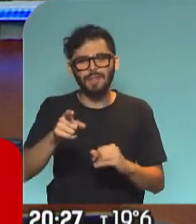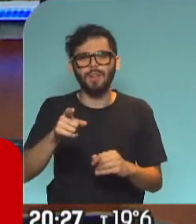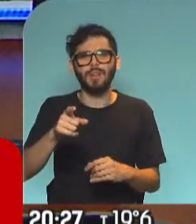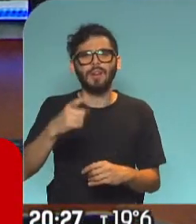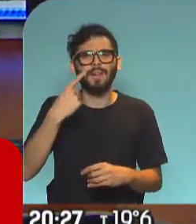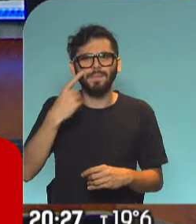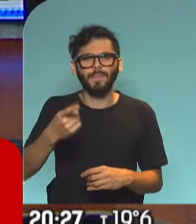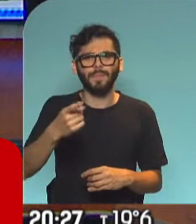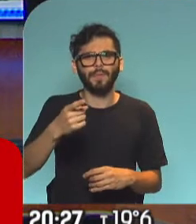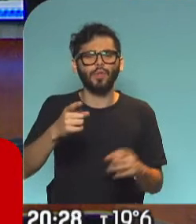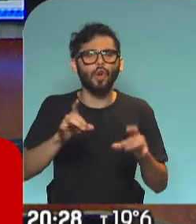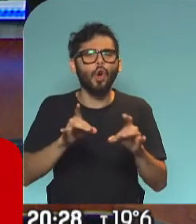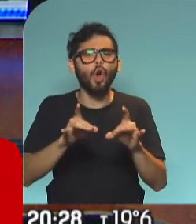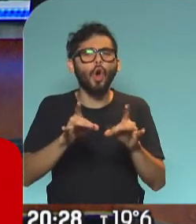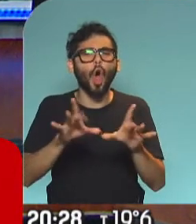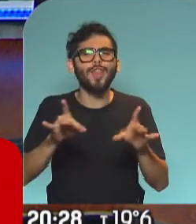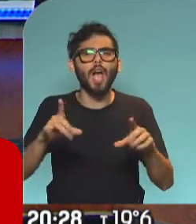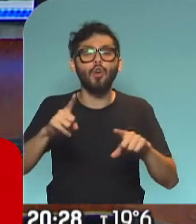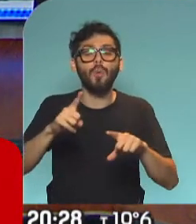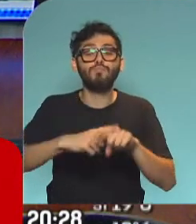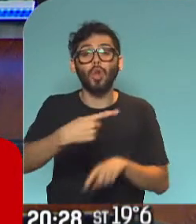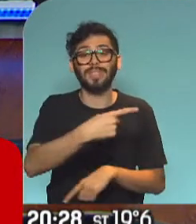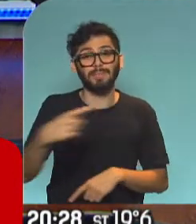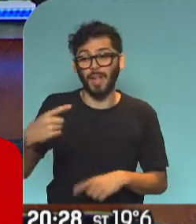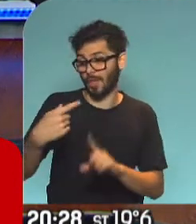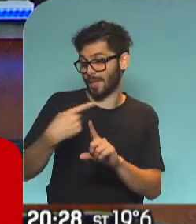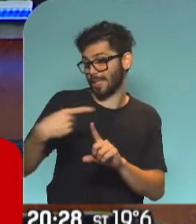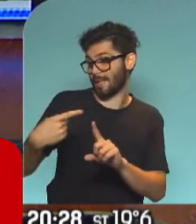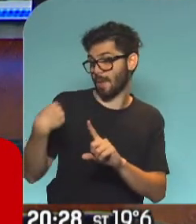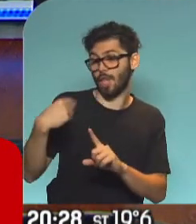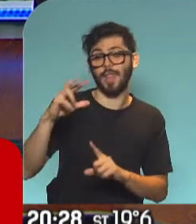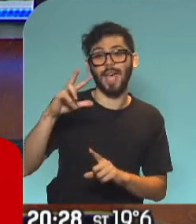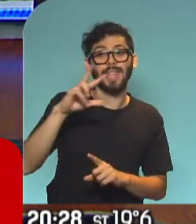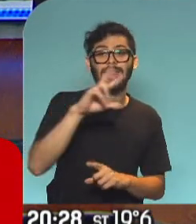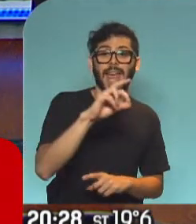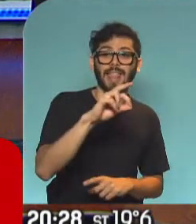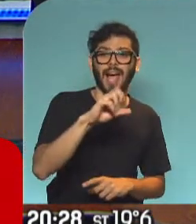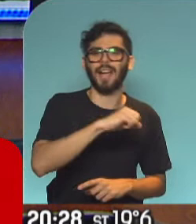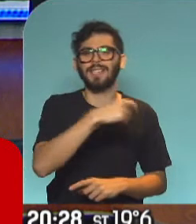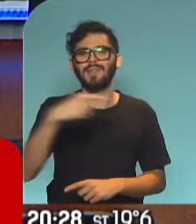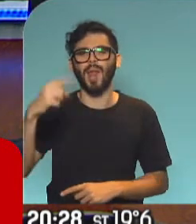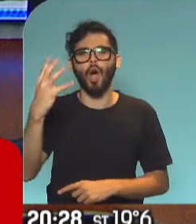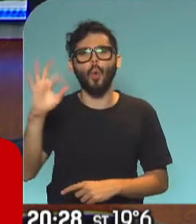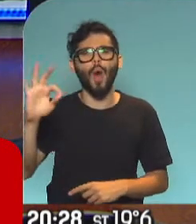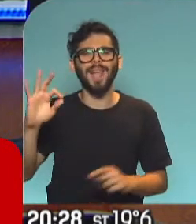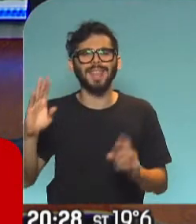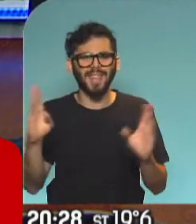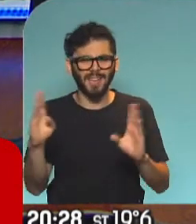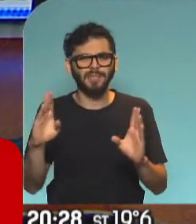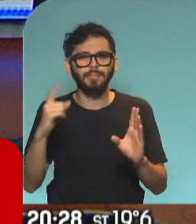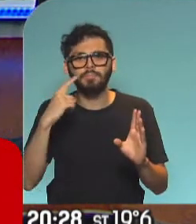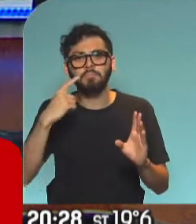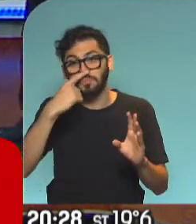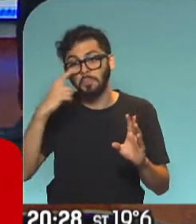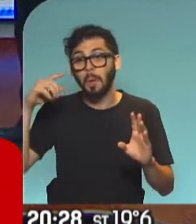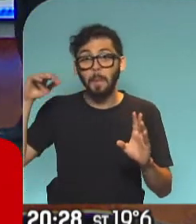ver, este es el número de contagios por semana que hemos tenido desde las semanas 30 a la 40. Fíjense qué interesante cómo hemos